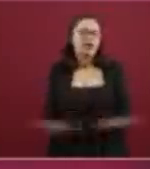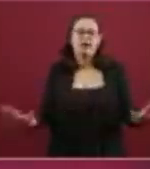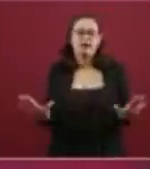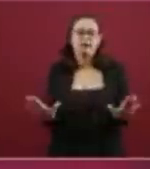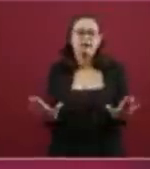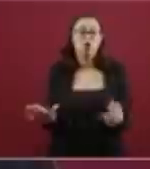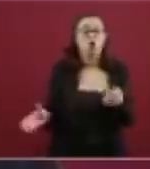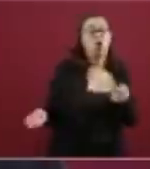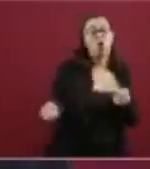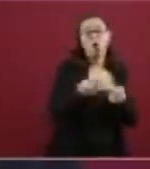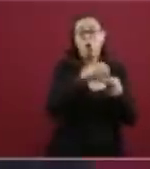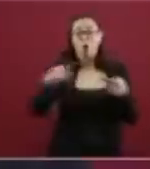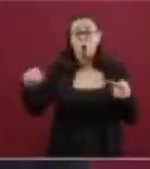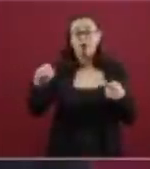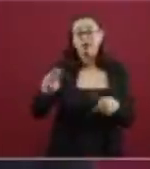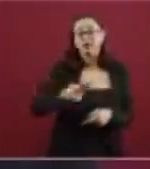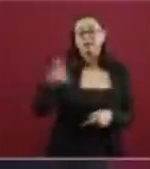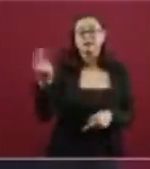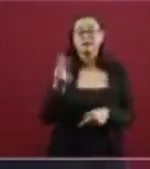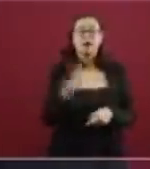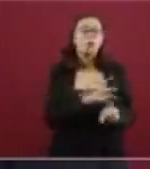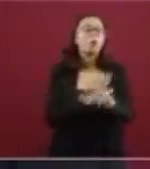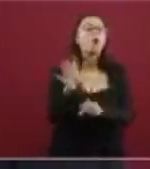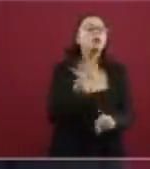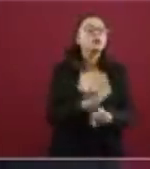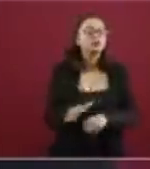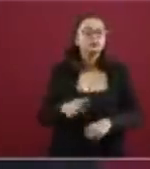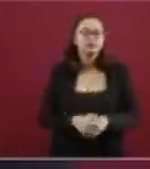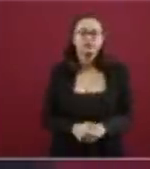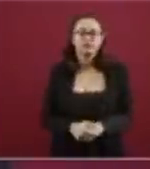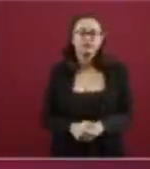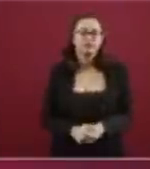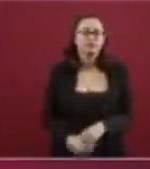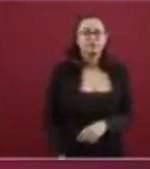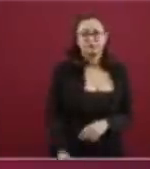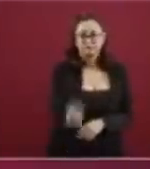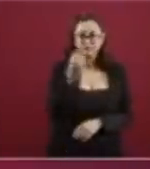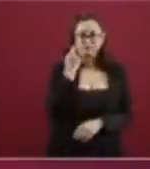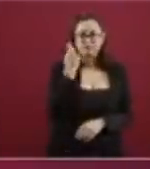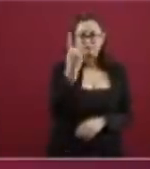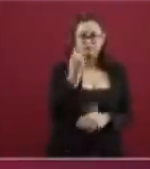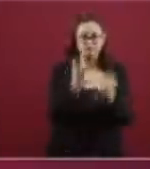requiere es tener una nómina confiable,